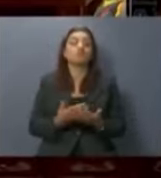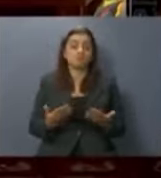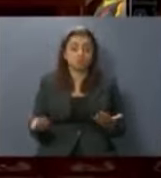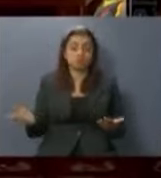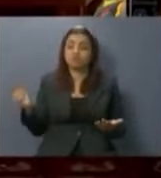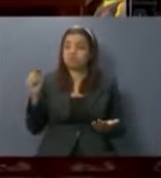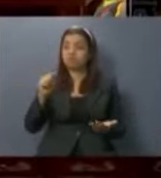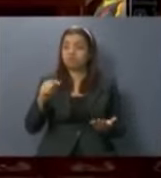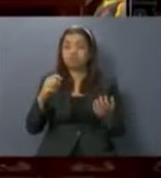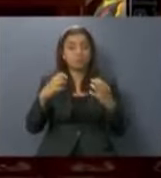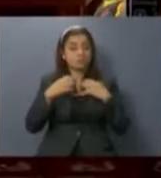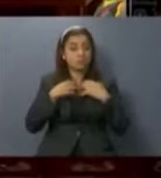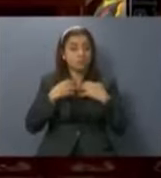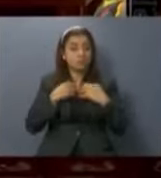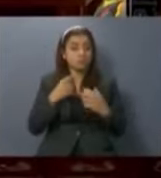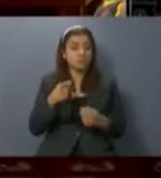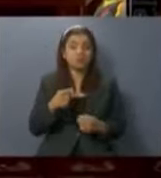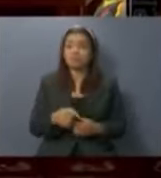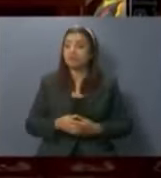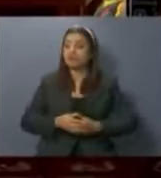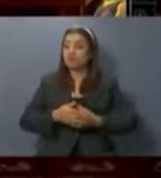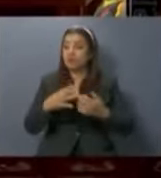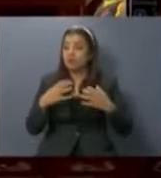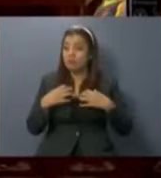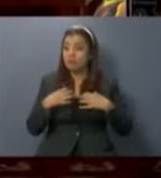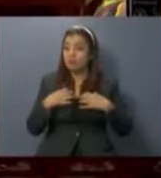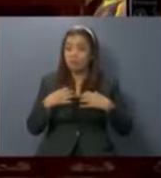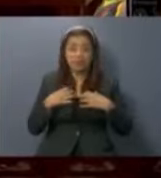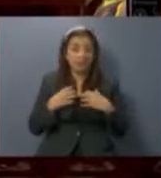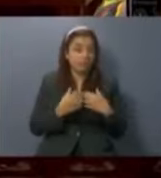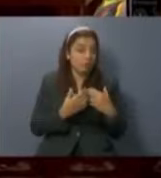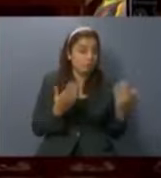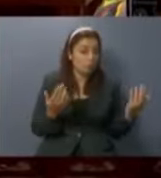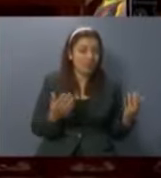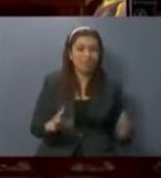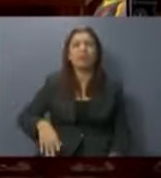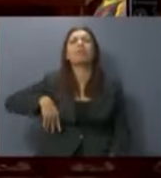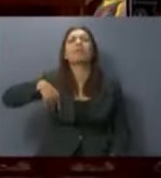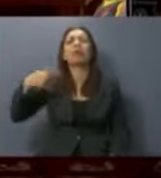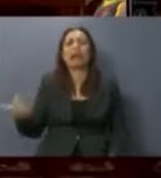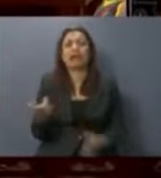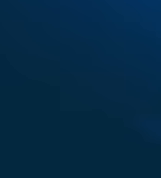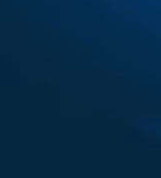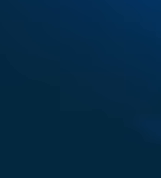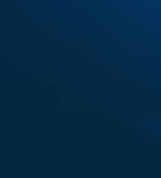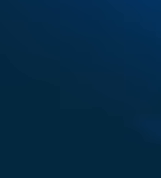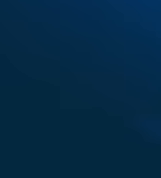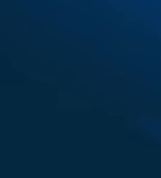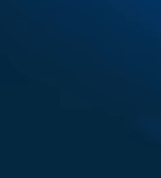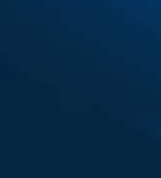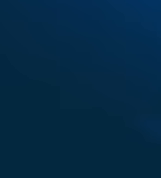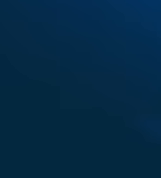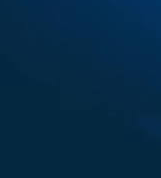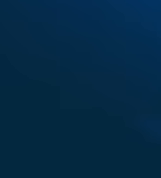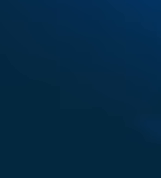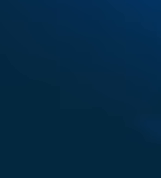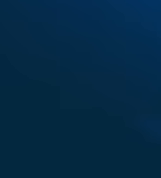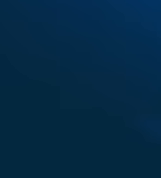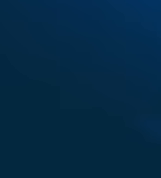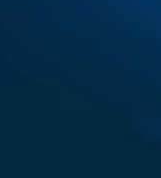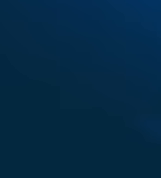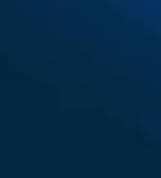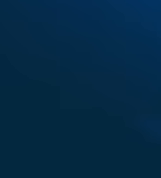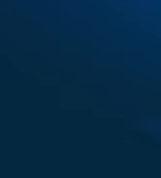para la remoción de operadores de justicia tales como debida fundamentación derechos de defensa y debido proceso